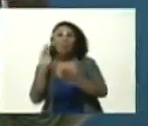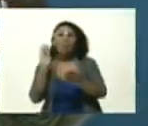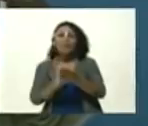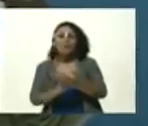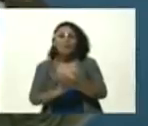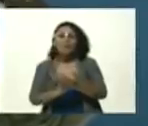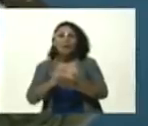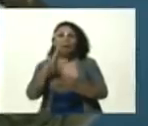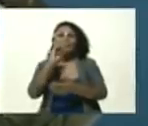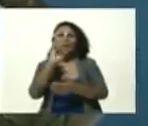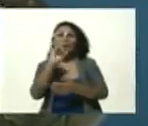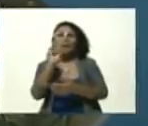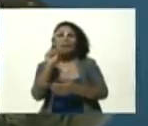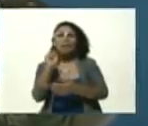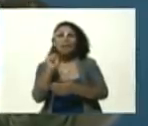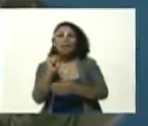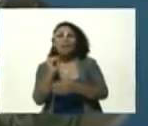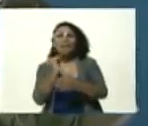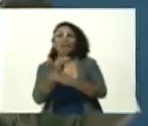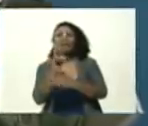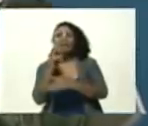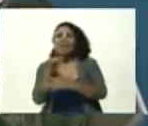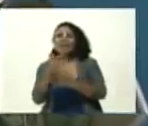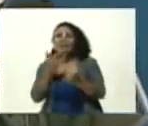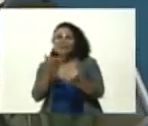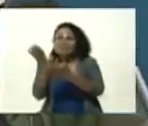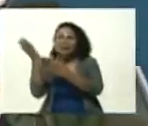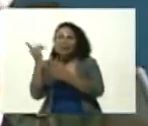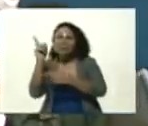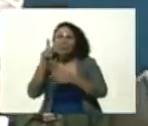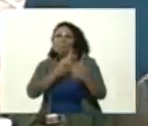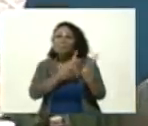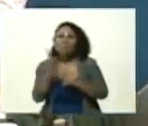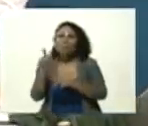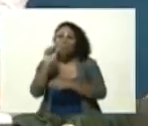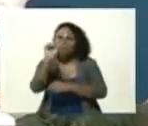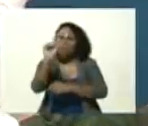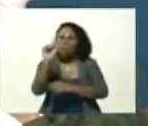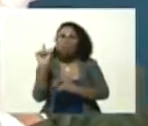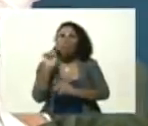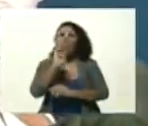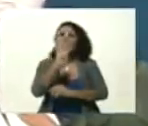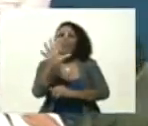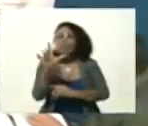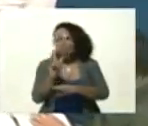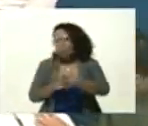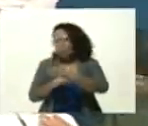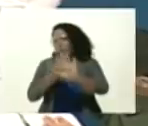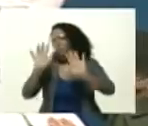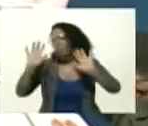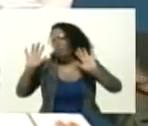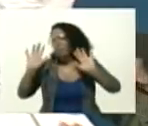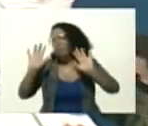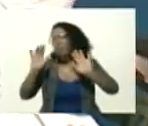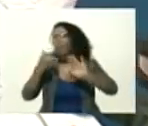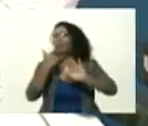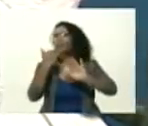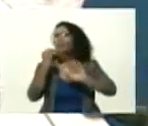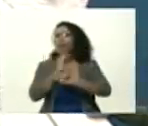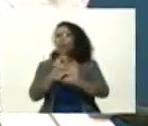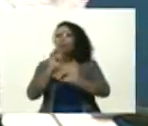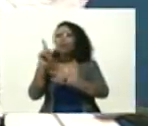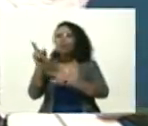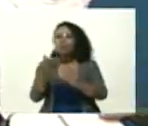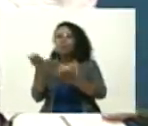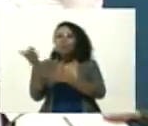Boris Castellano, ¿vale? Dile que saque su programa, un ratico, 45 minutos. Vamos a ir terminando, Boris, saca